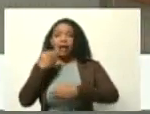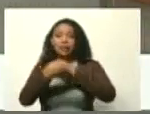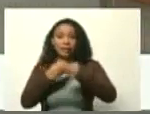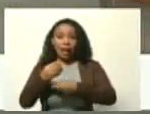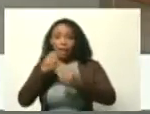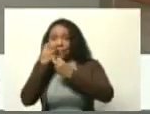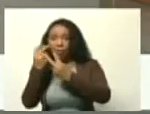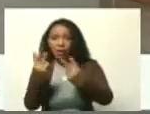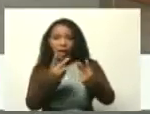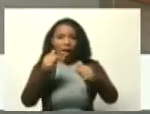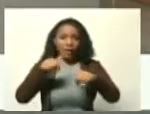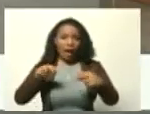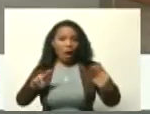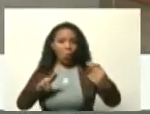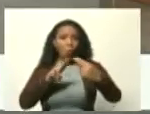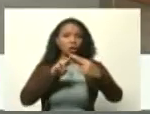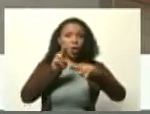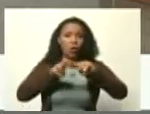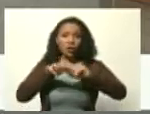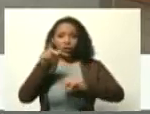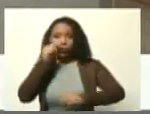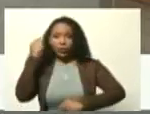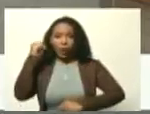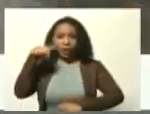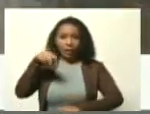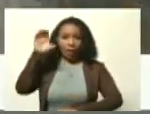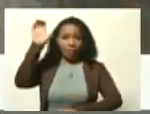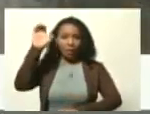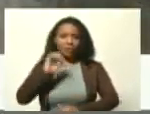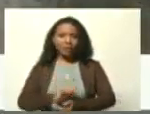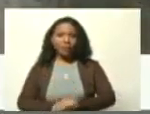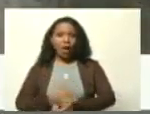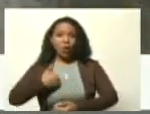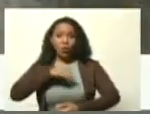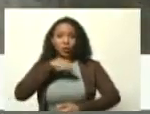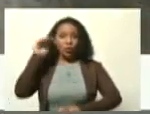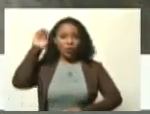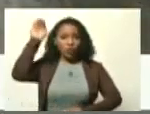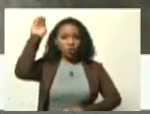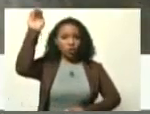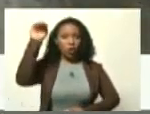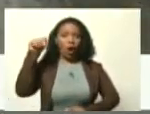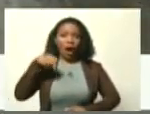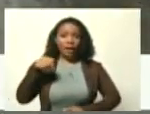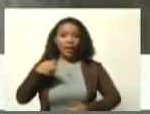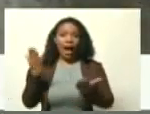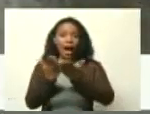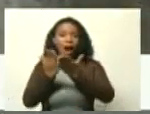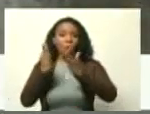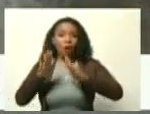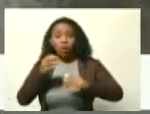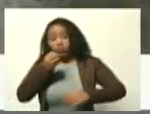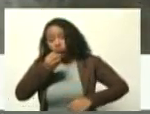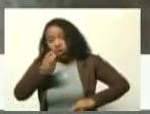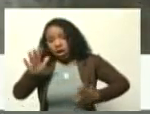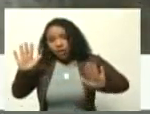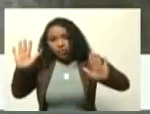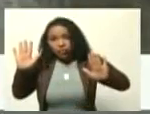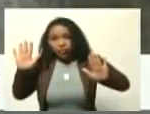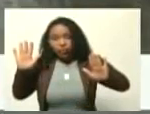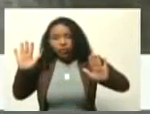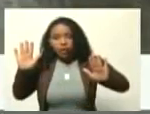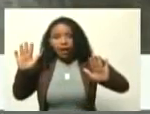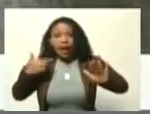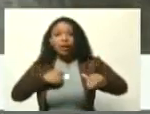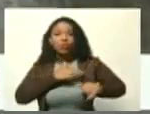al encuentro con los niños, niñas de esta patria, nuestro futuro. Esta es una escuela, bueno, que a través de